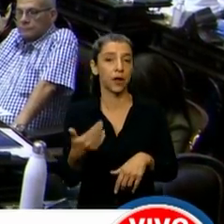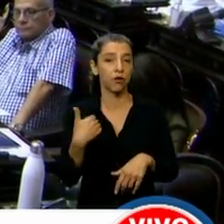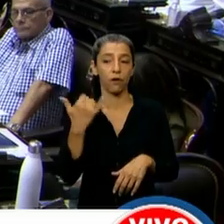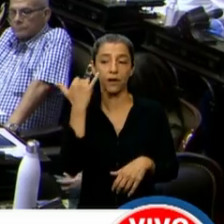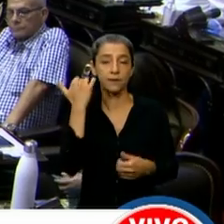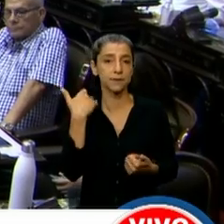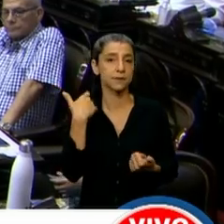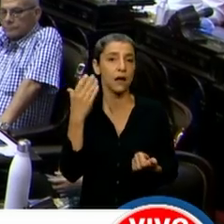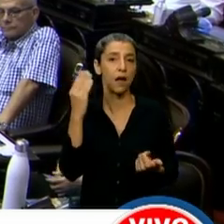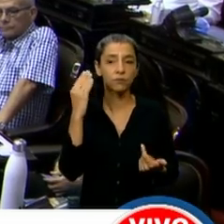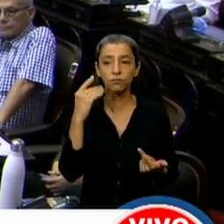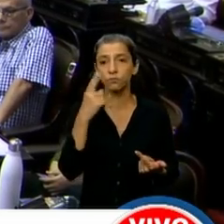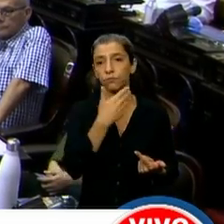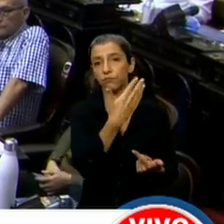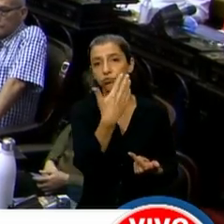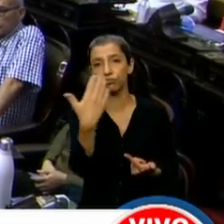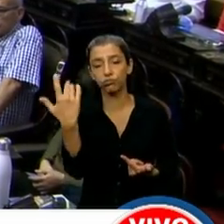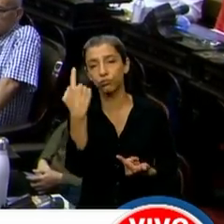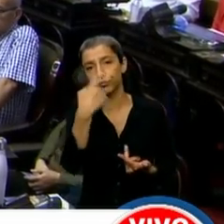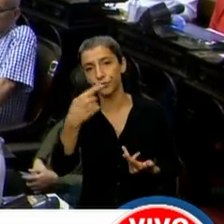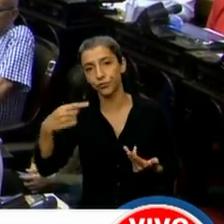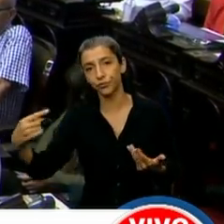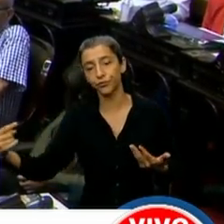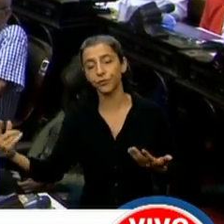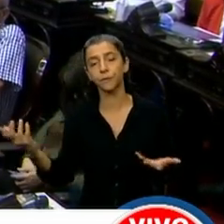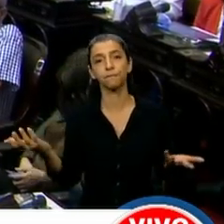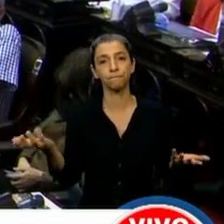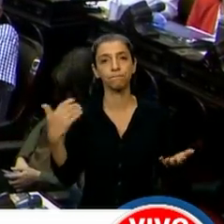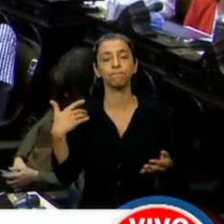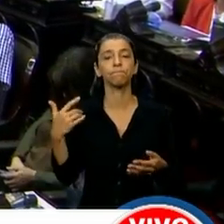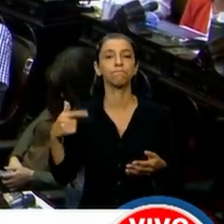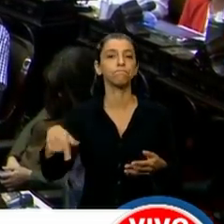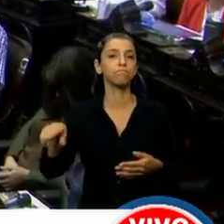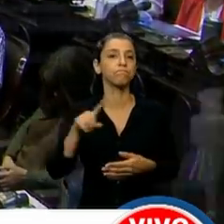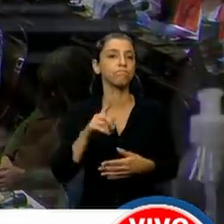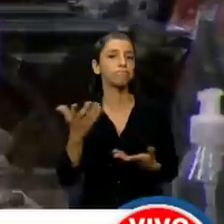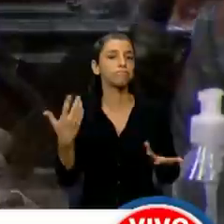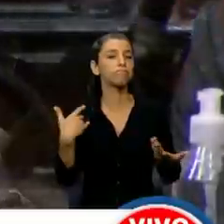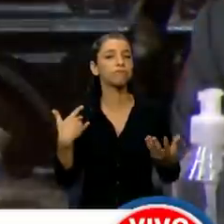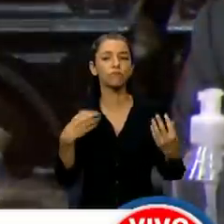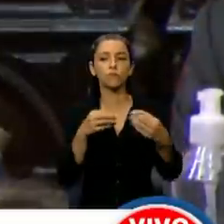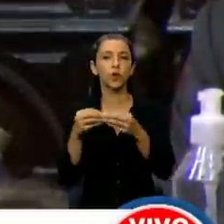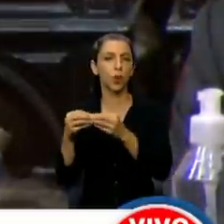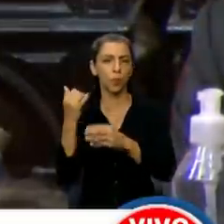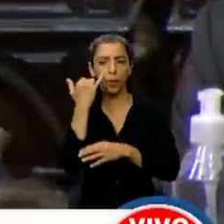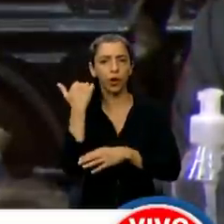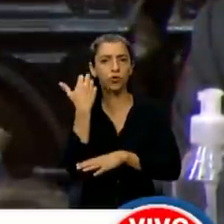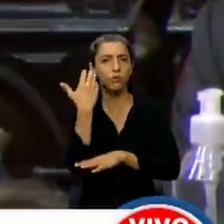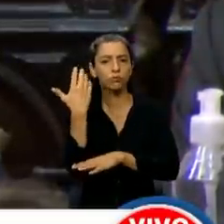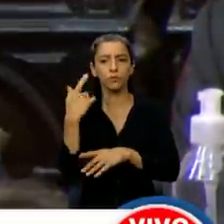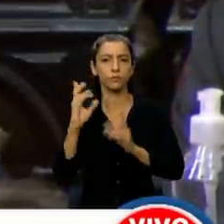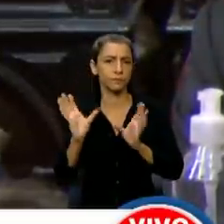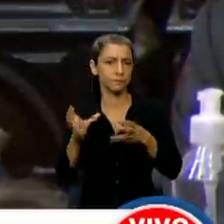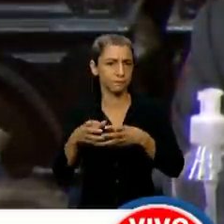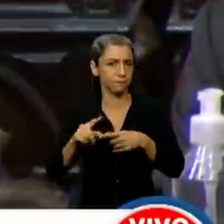muchísimas intervenciones y la participación de todos los compañeros y los miembros informantes de